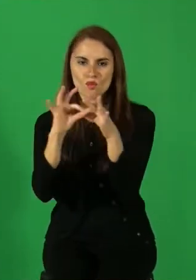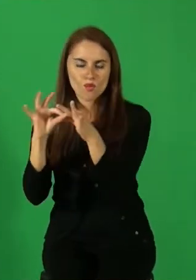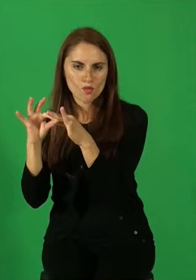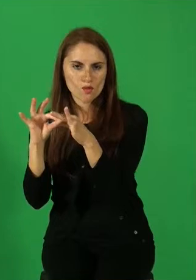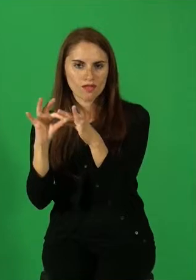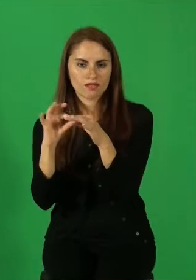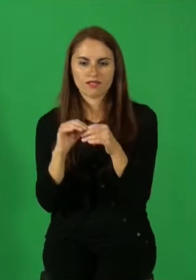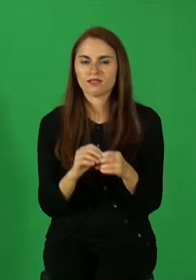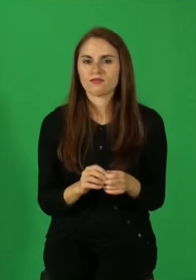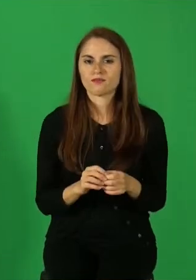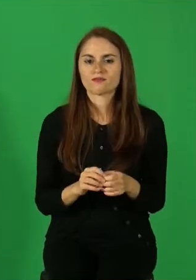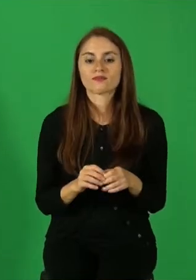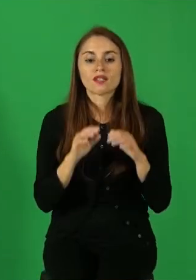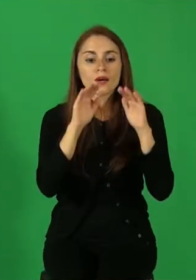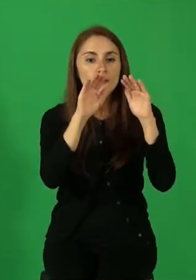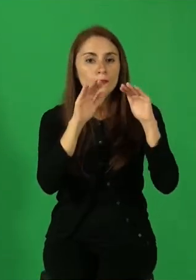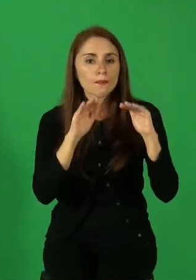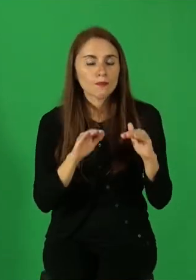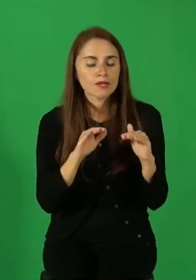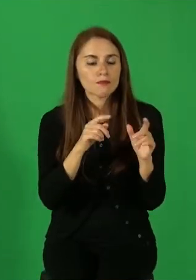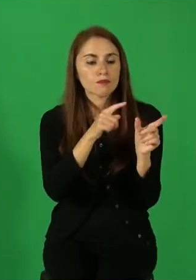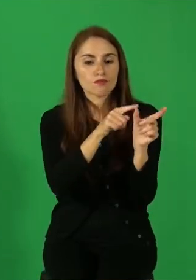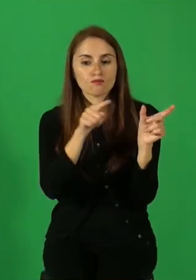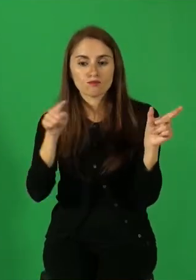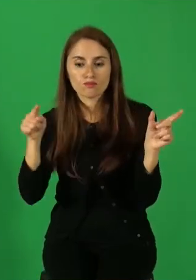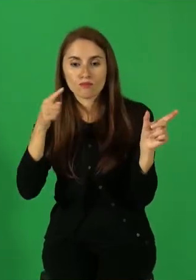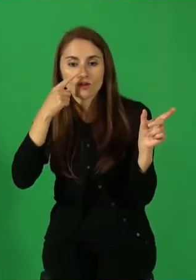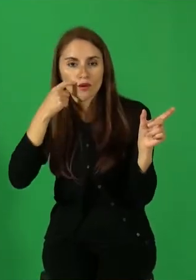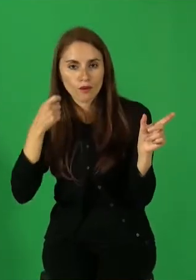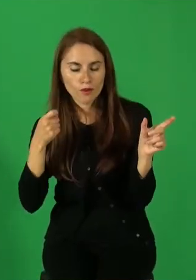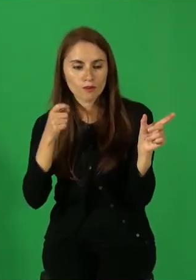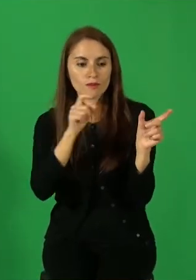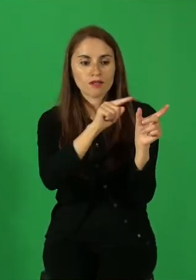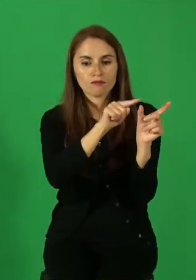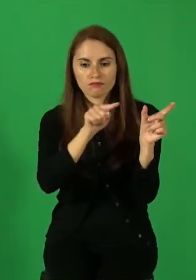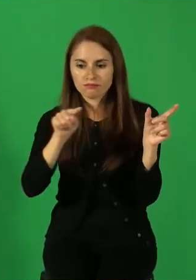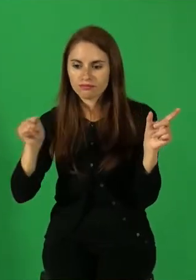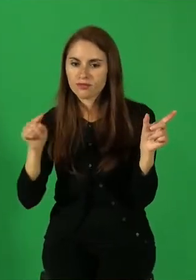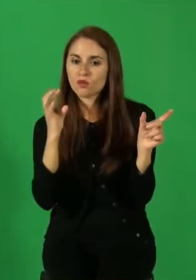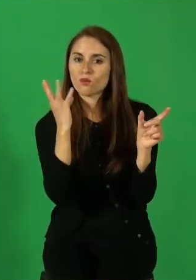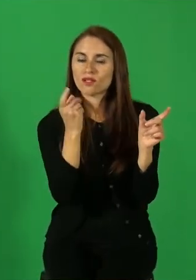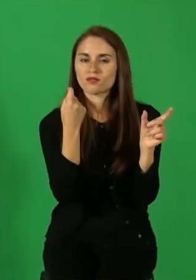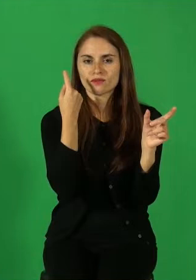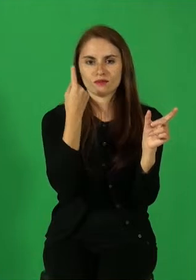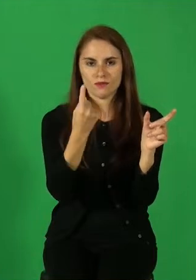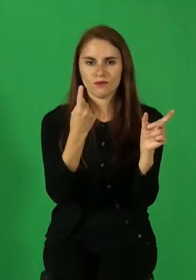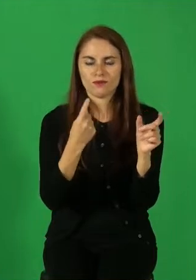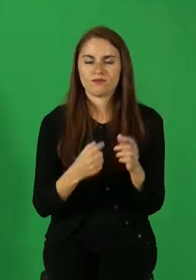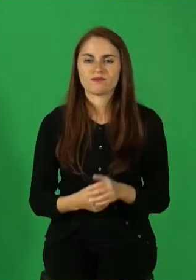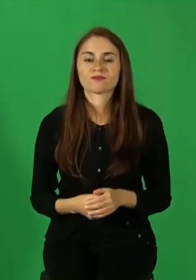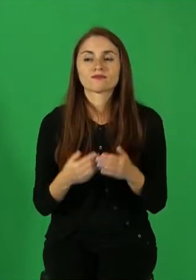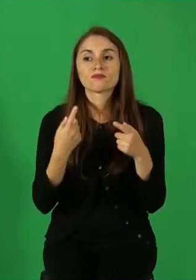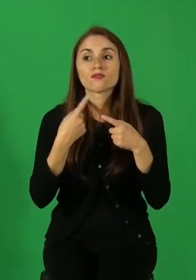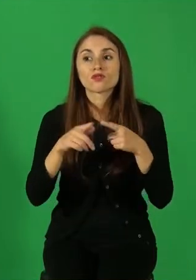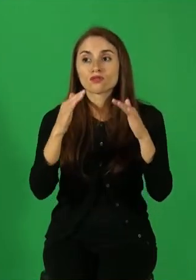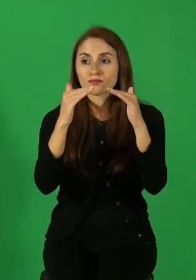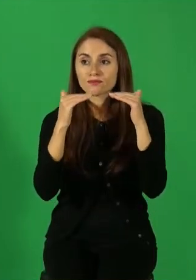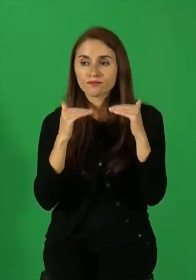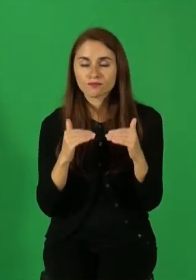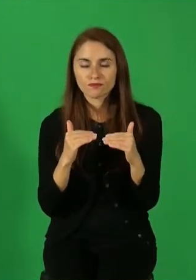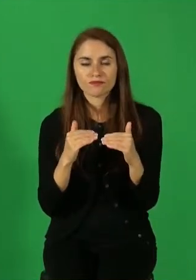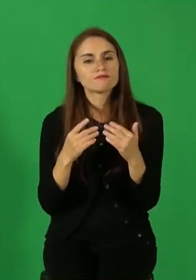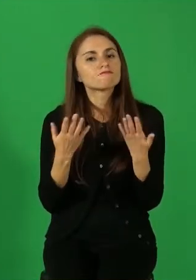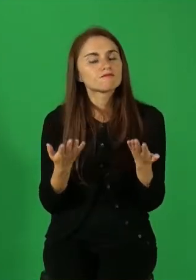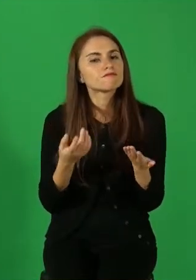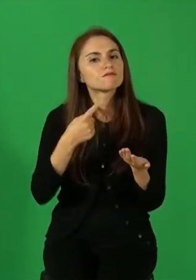mínimas con sentido dentro de un texto. Veamos lo siguiente. Entonces,